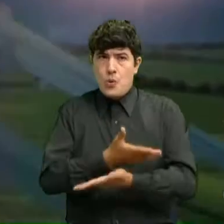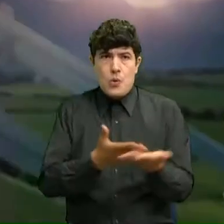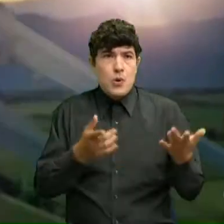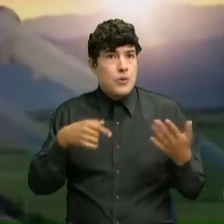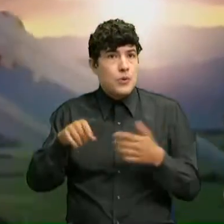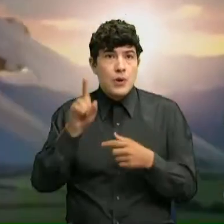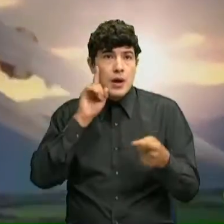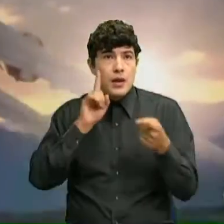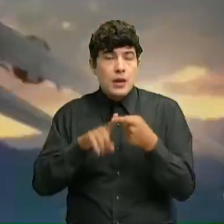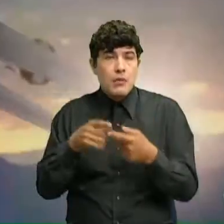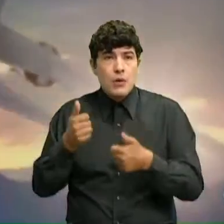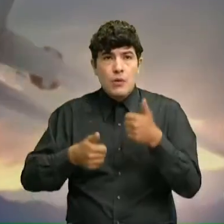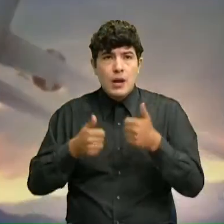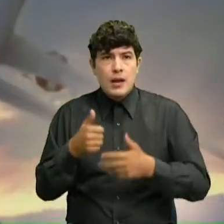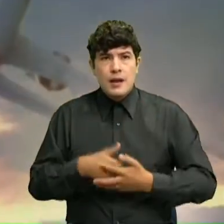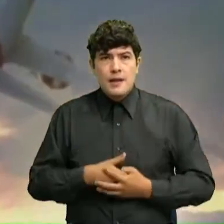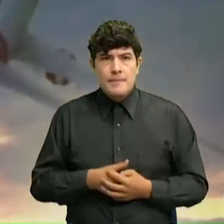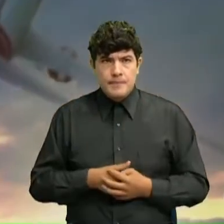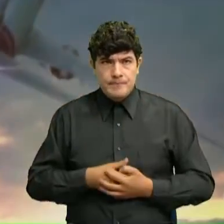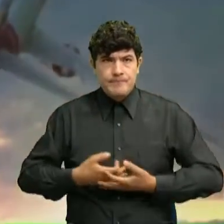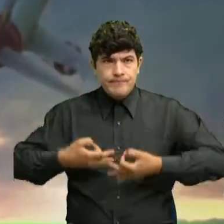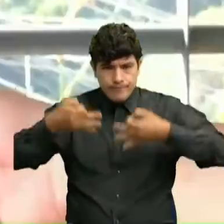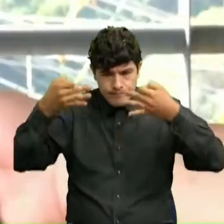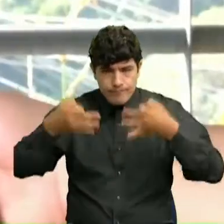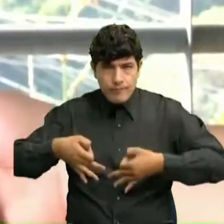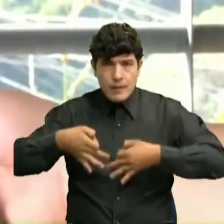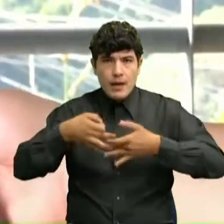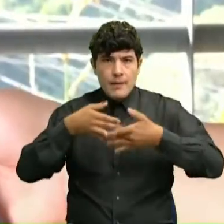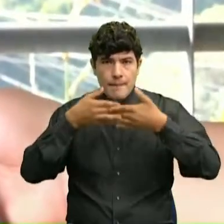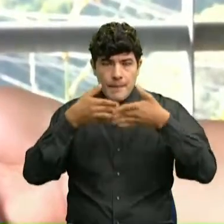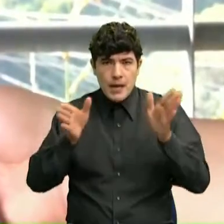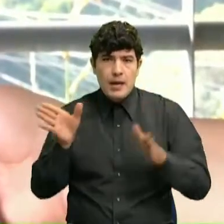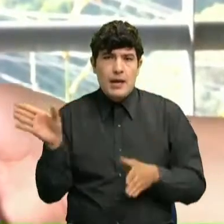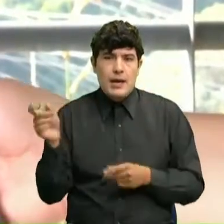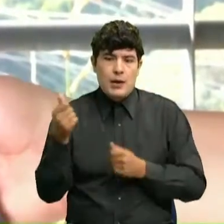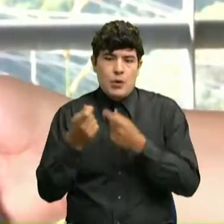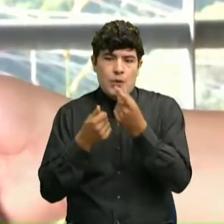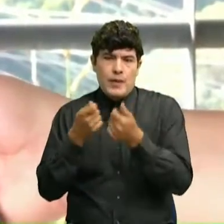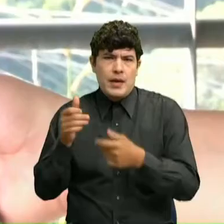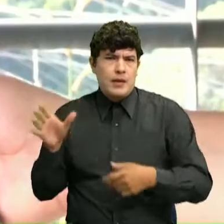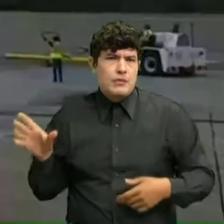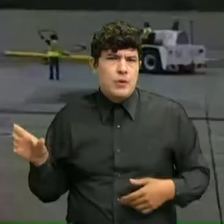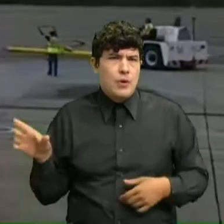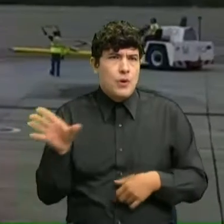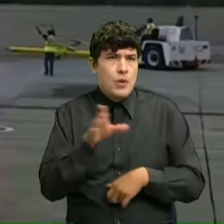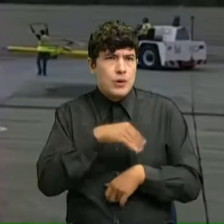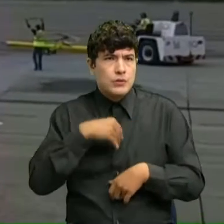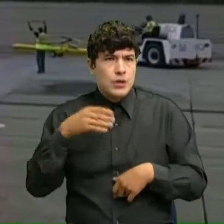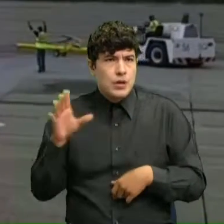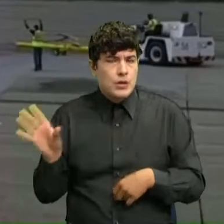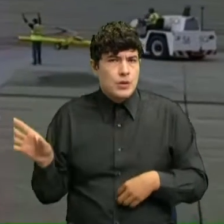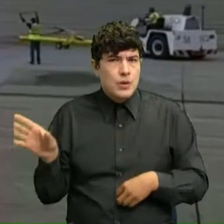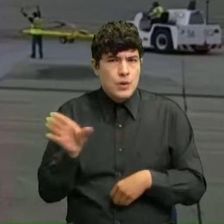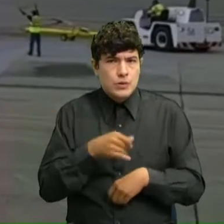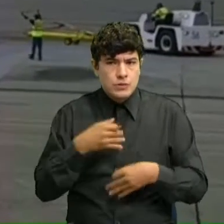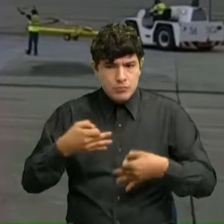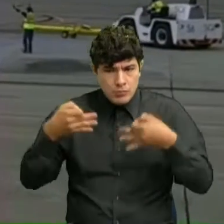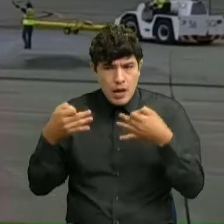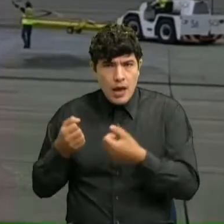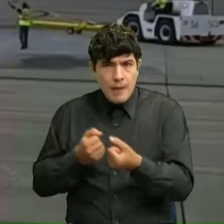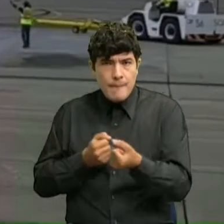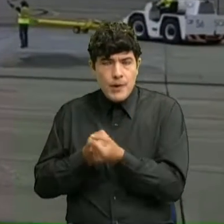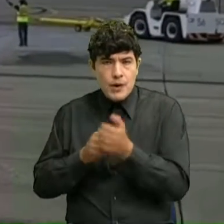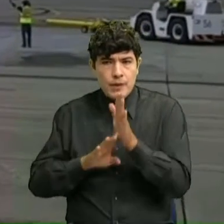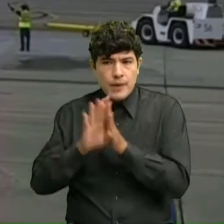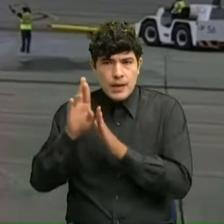es aportar en esa reactivación económica y que entre todos empujemos la activación de Colombia. Pero ¿cómo